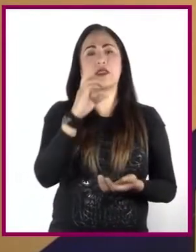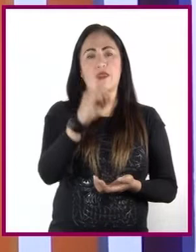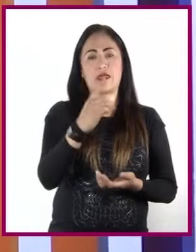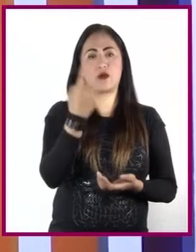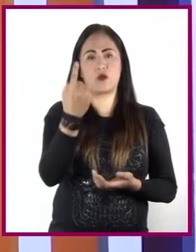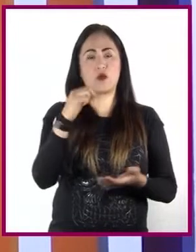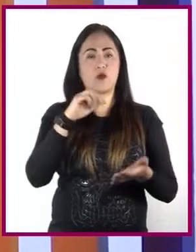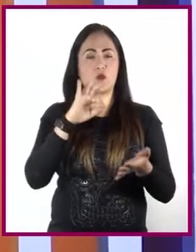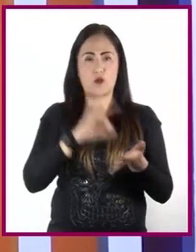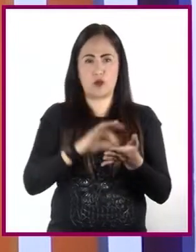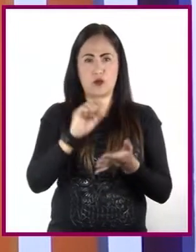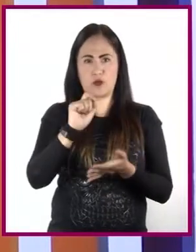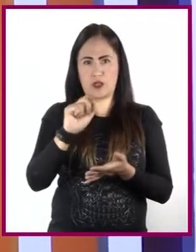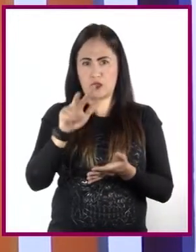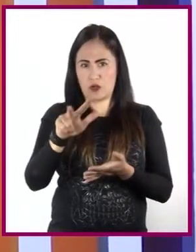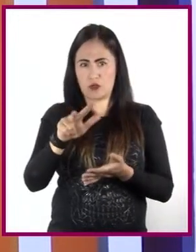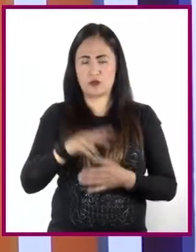1.22.